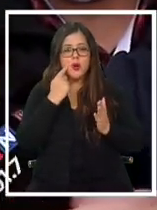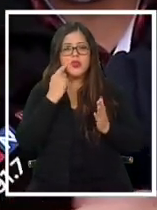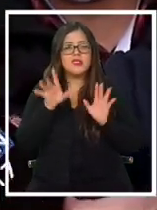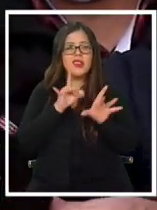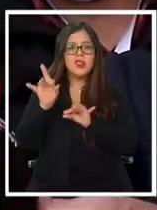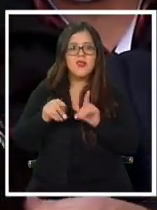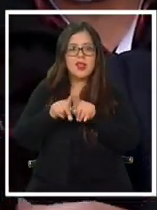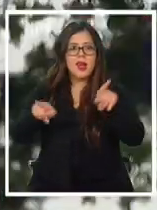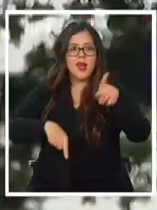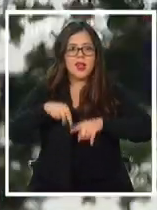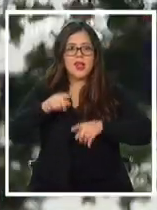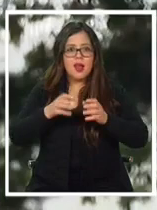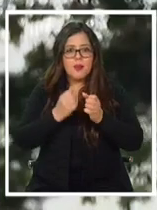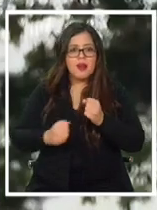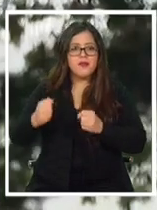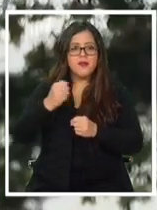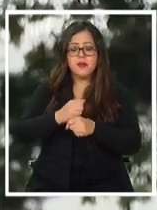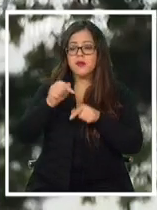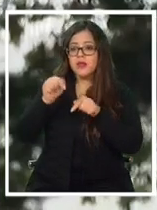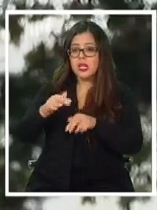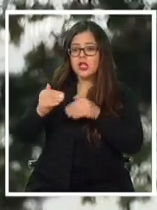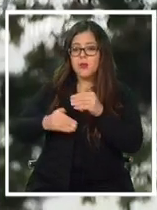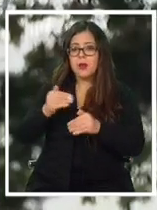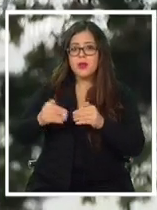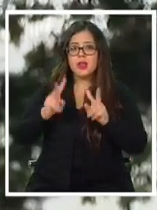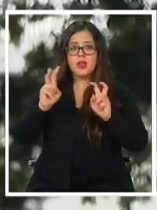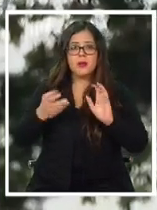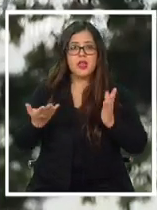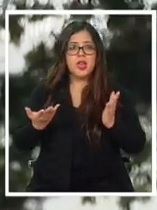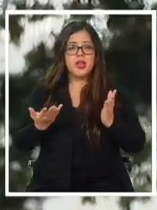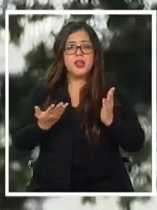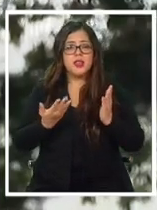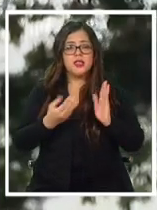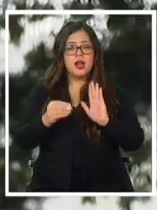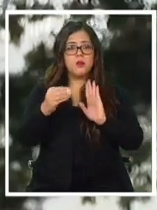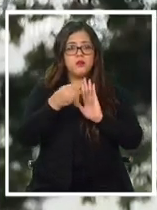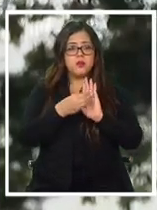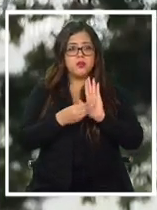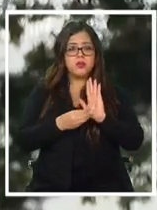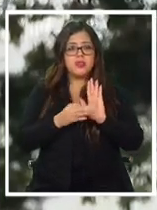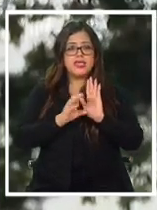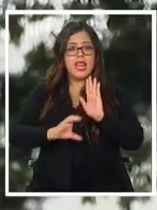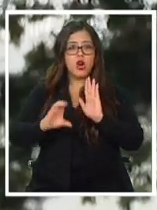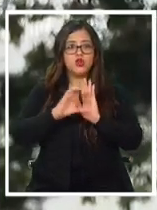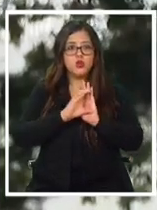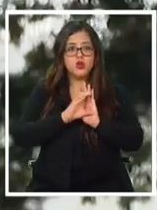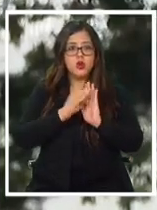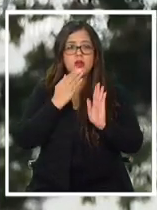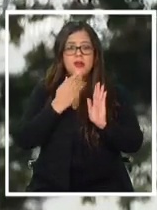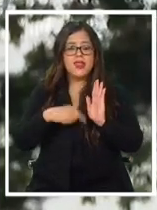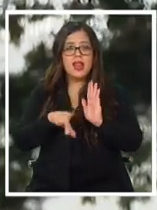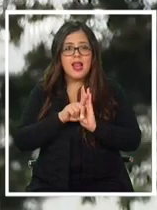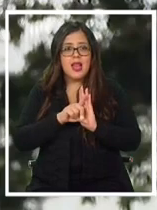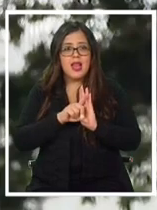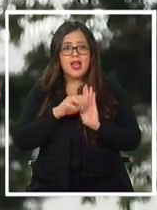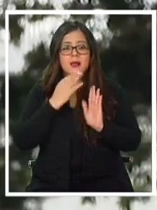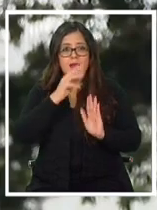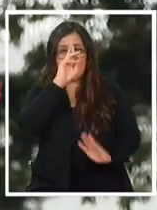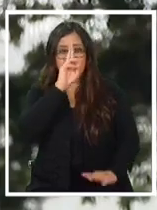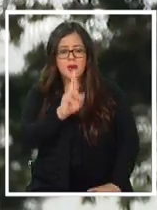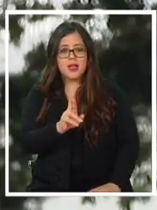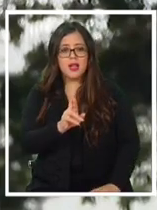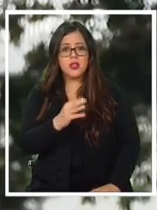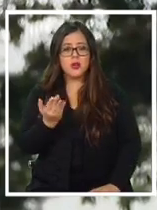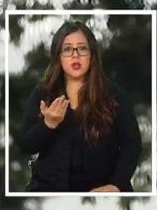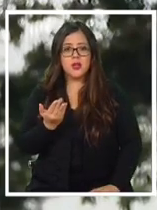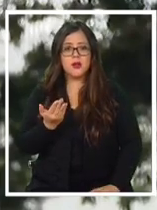esa tierra a ser restituida. Aplicar eso dentro de los márgenes de la Constitución, dentro de los márgenes de la ley y respetando, sobre